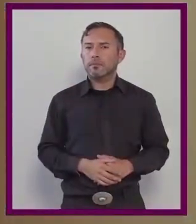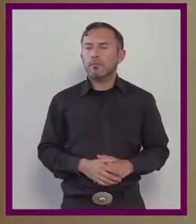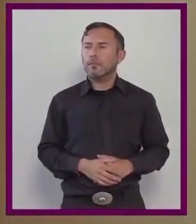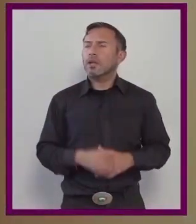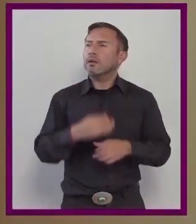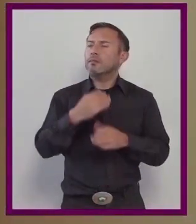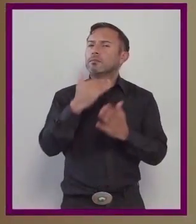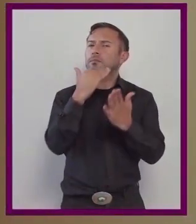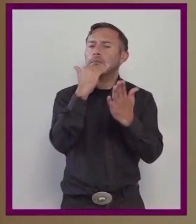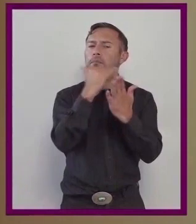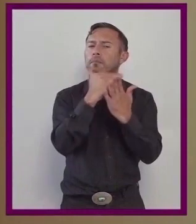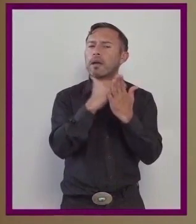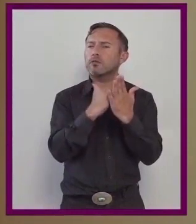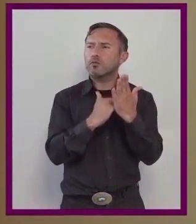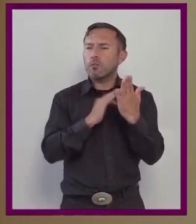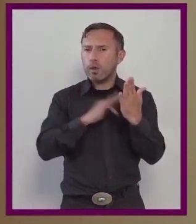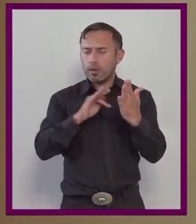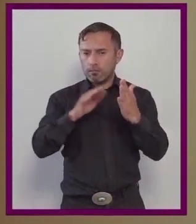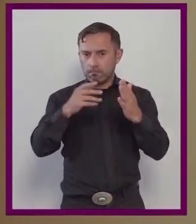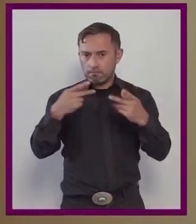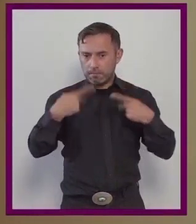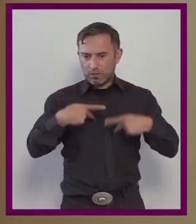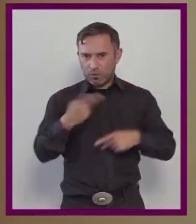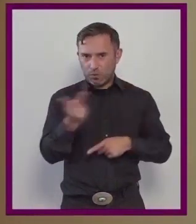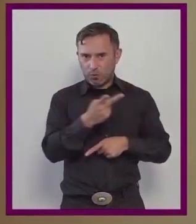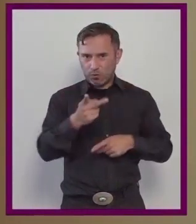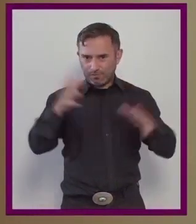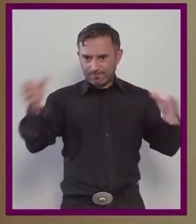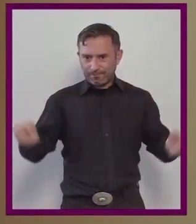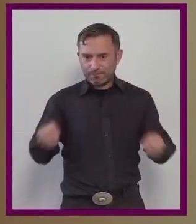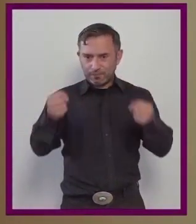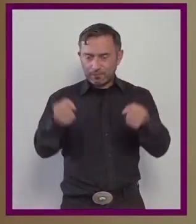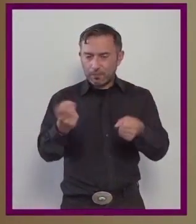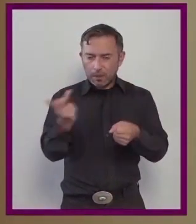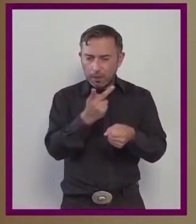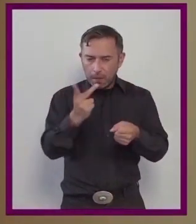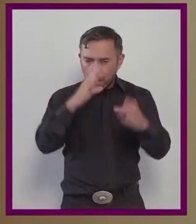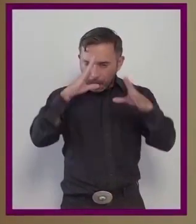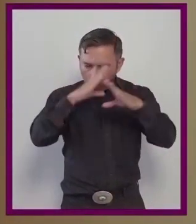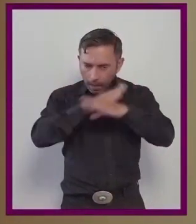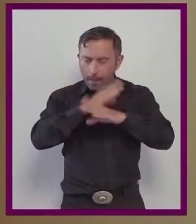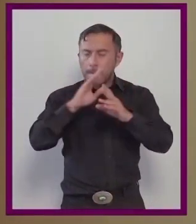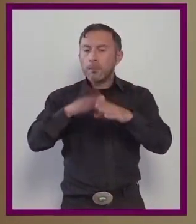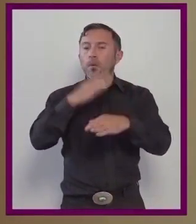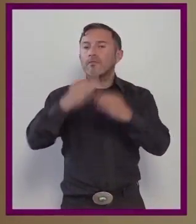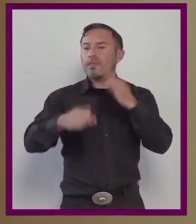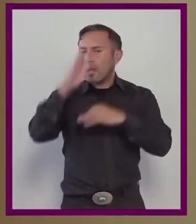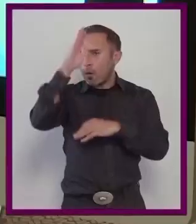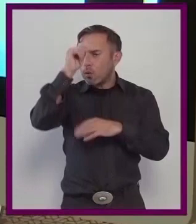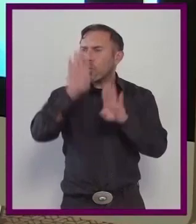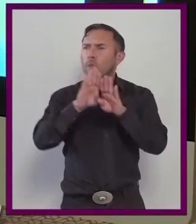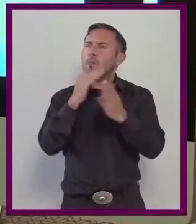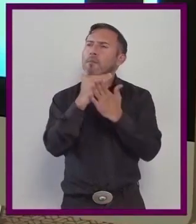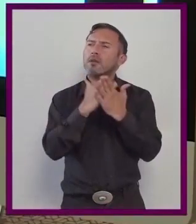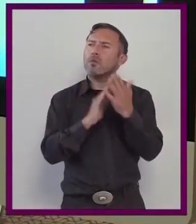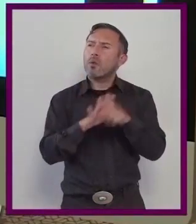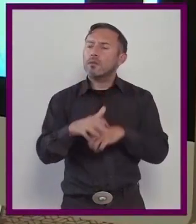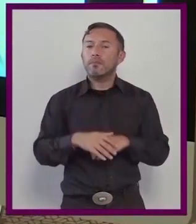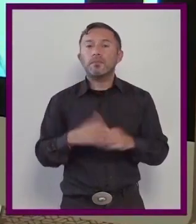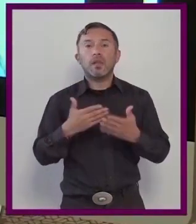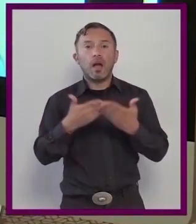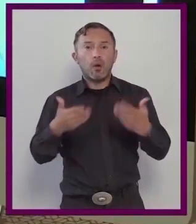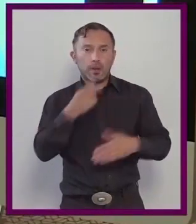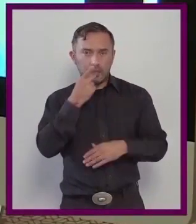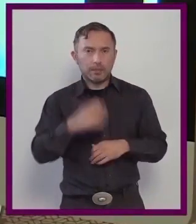¿Cuáles son los pasos para llegar a un acuerdo entre las partes o, en su caso, durante un juicio oral? Es lo que ya